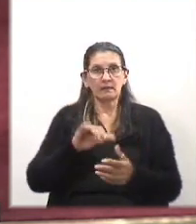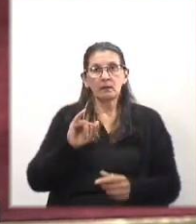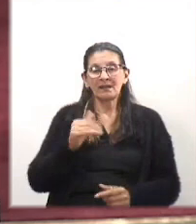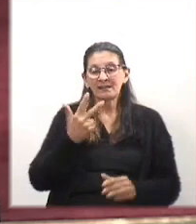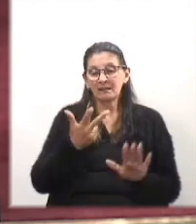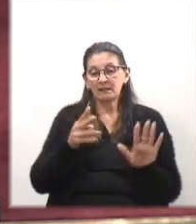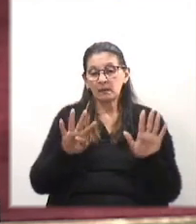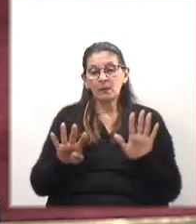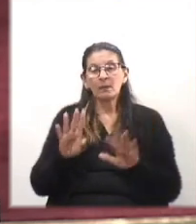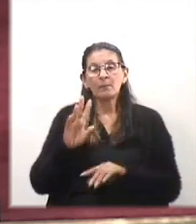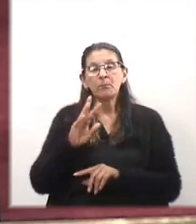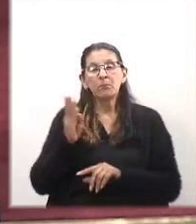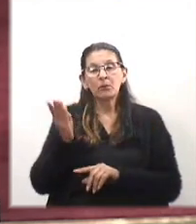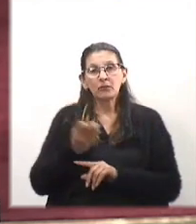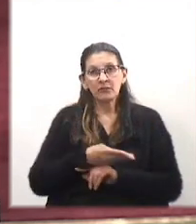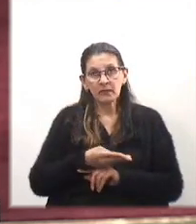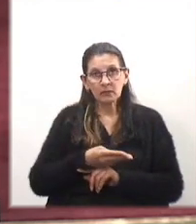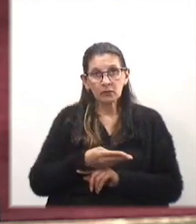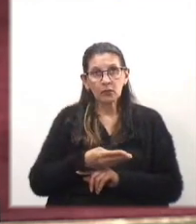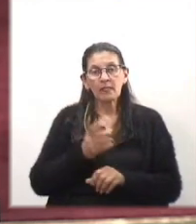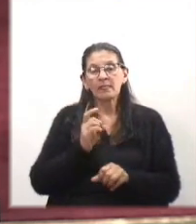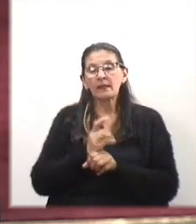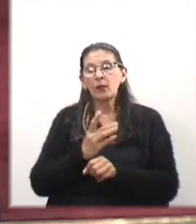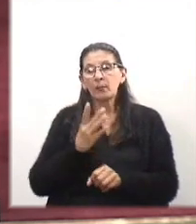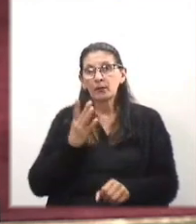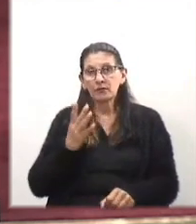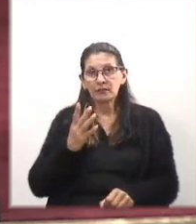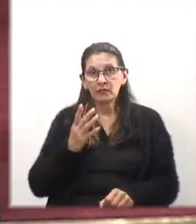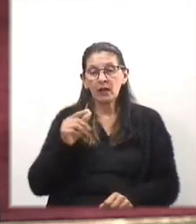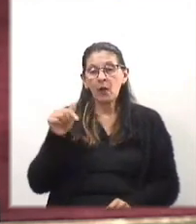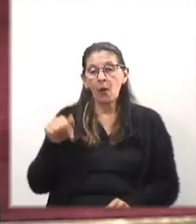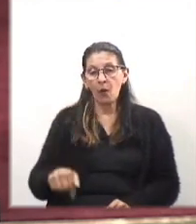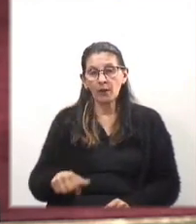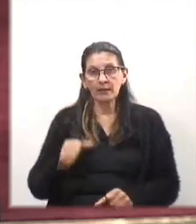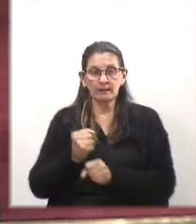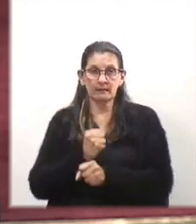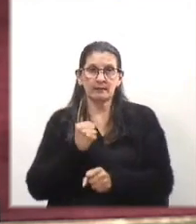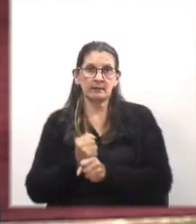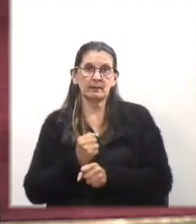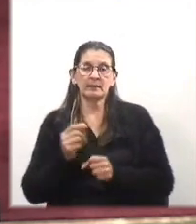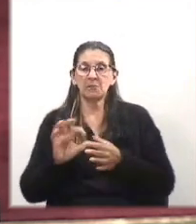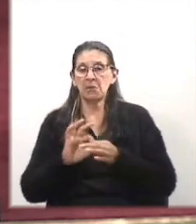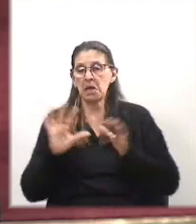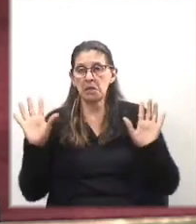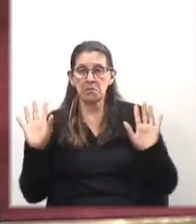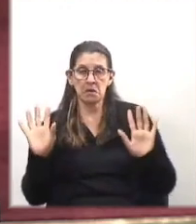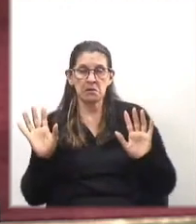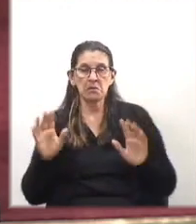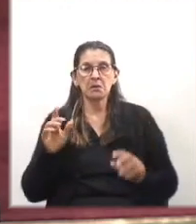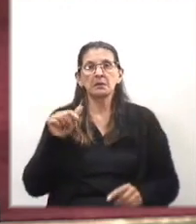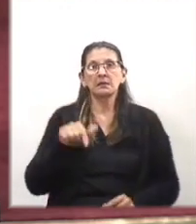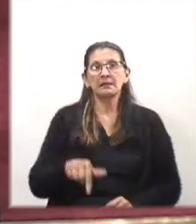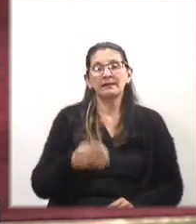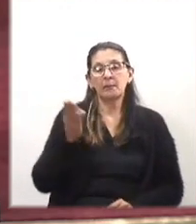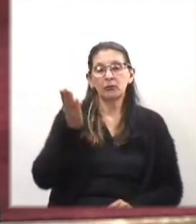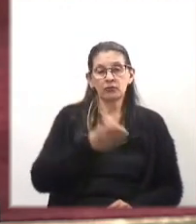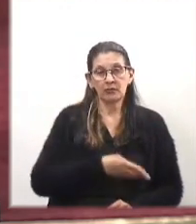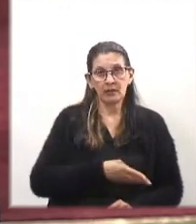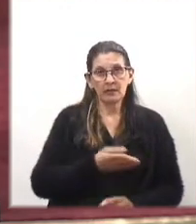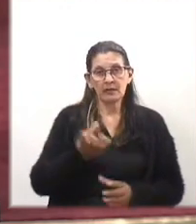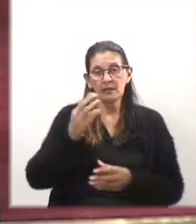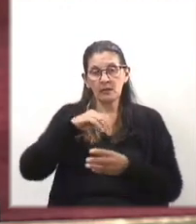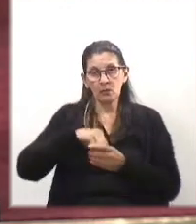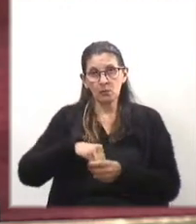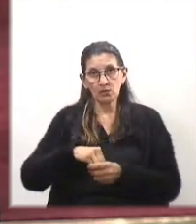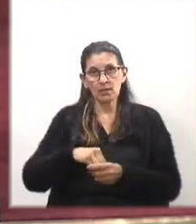un 39% de los profesionales hoy ejercen su profesión de manera liberal. Este porcentaje incluye a